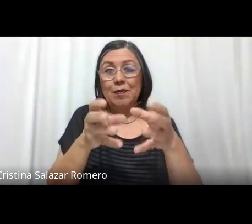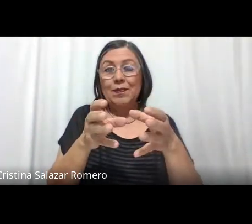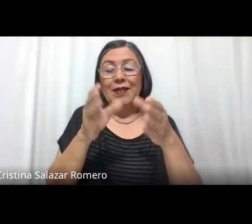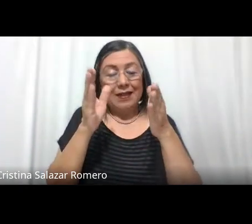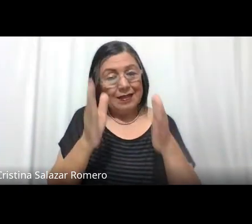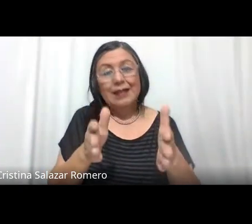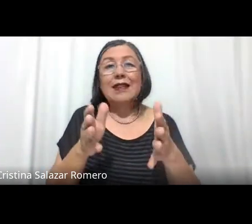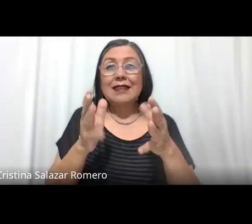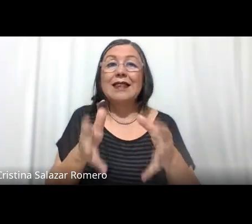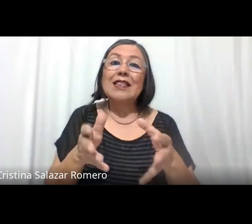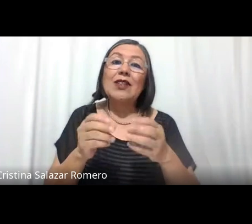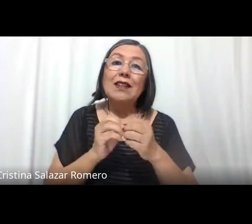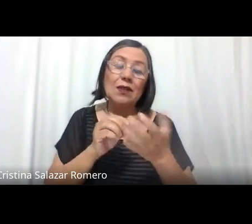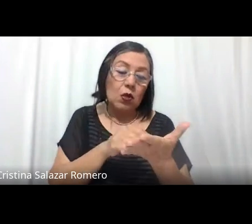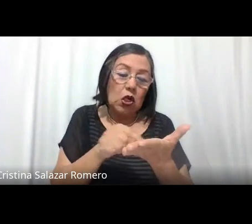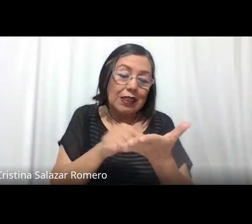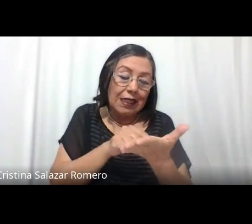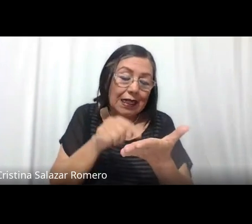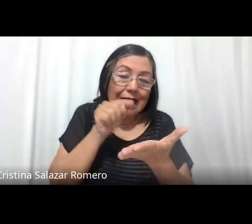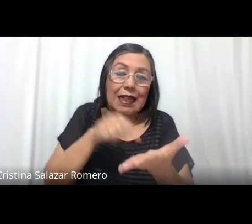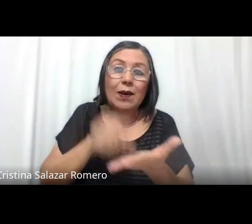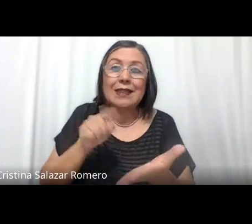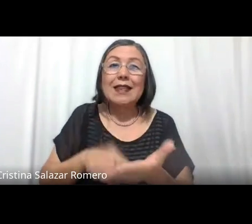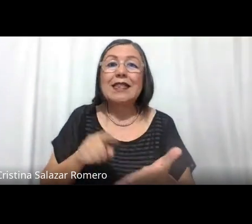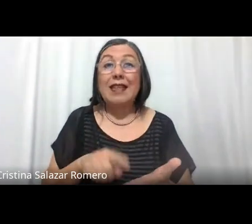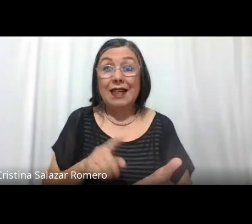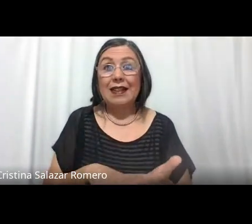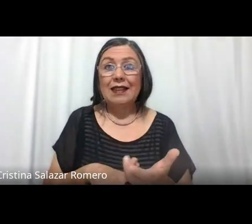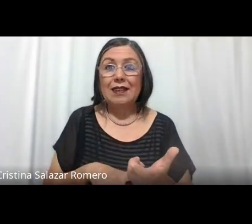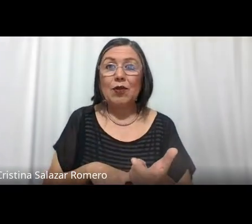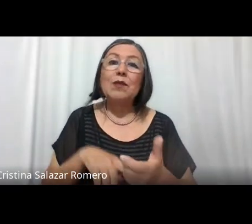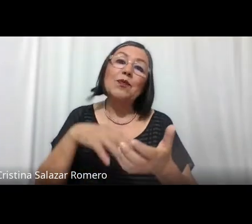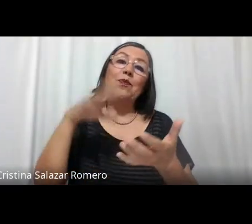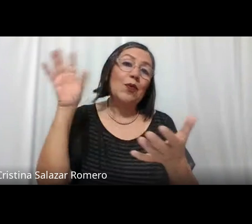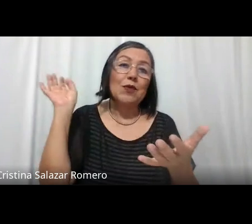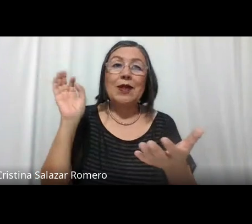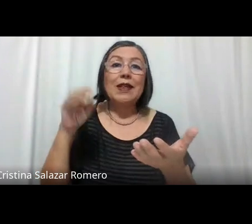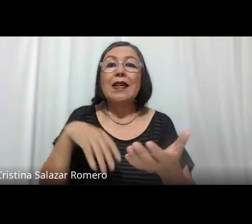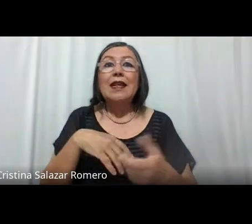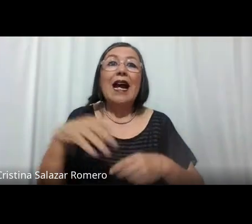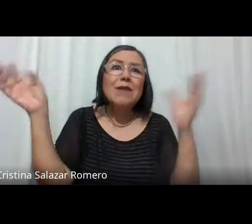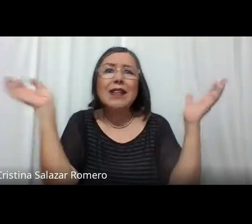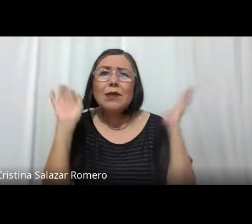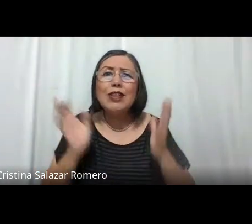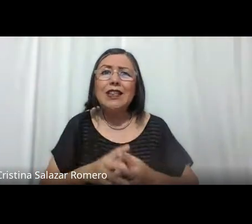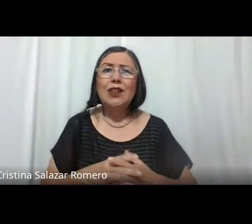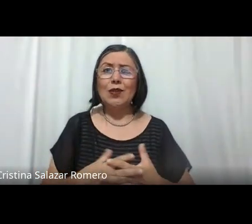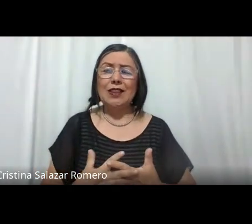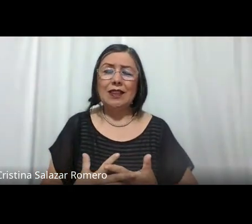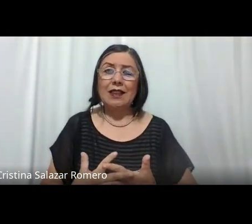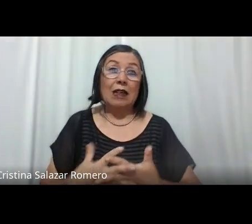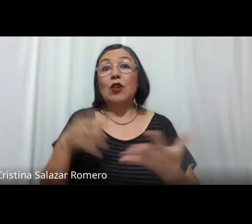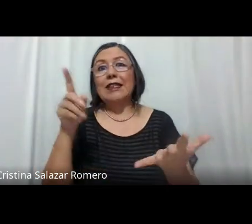eh, y que esté relacionado con la lengua de señas mexicana, ¿sí? Porque podemos ver, ay, mira qué